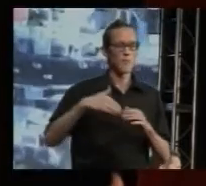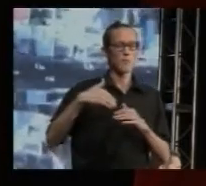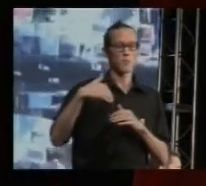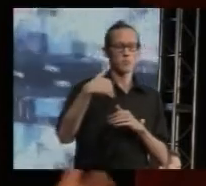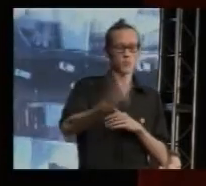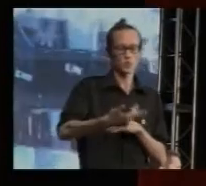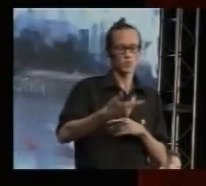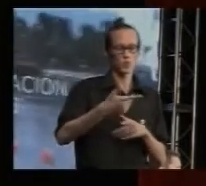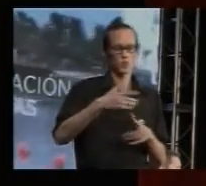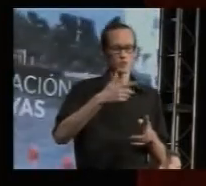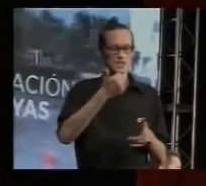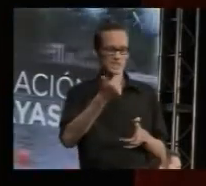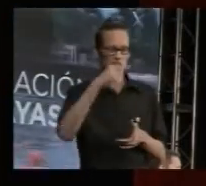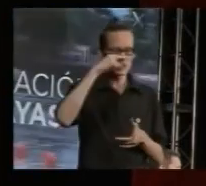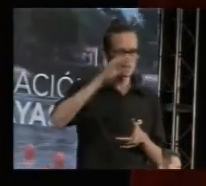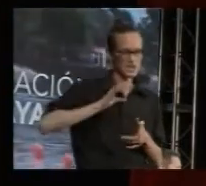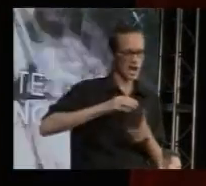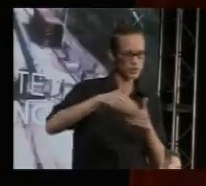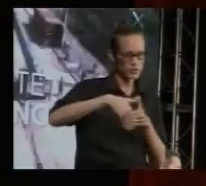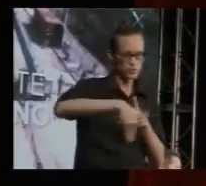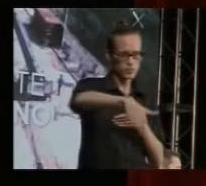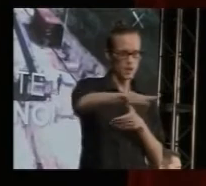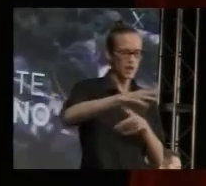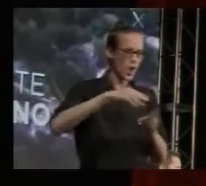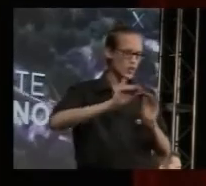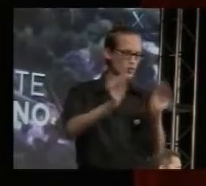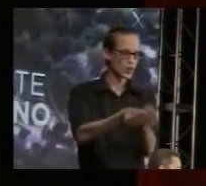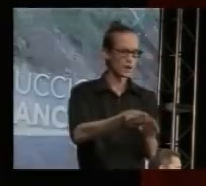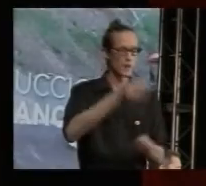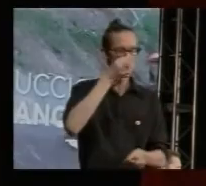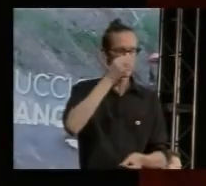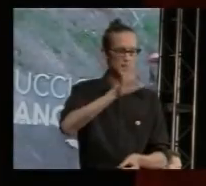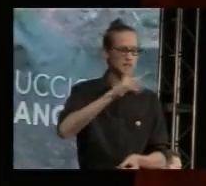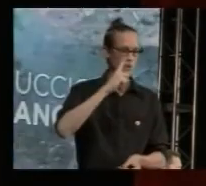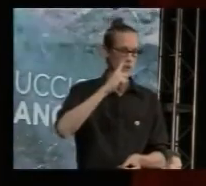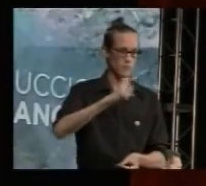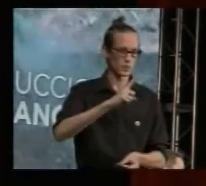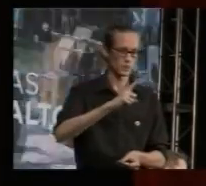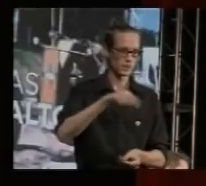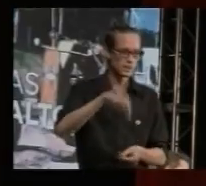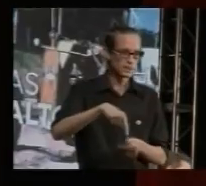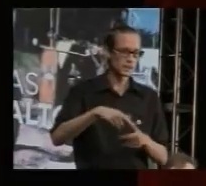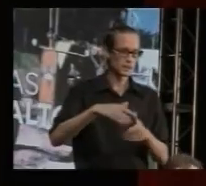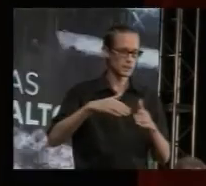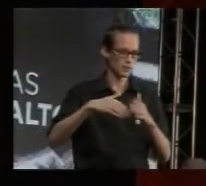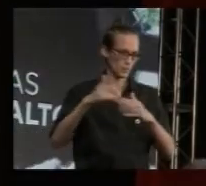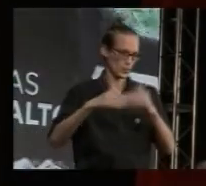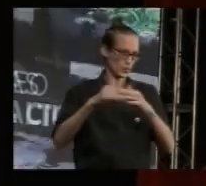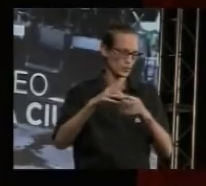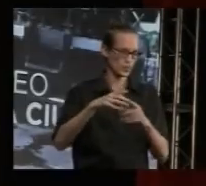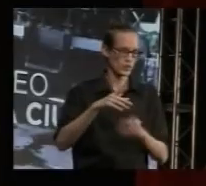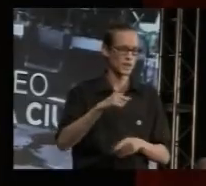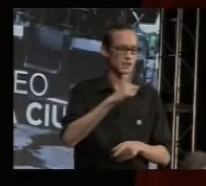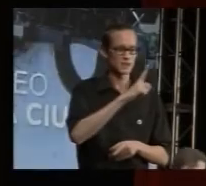van a permitir a partir de esta obra, 25.000 paranaenses. Esta obra tiene un presupuesto de 110 millones